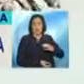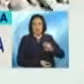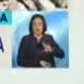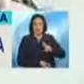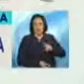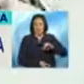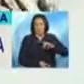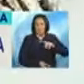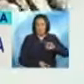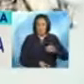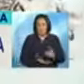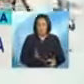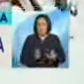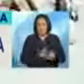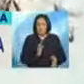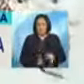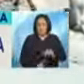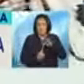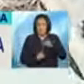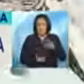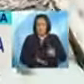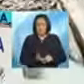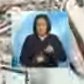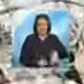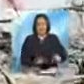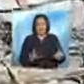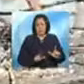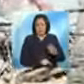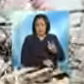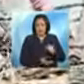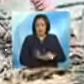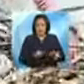esa cobertura especial pues que realiza Latina a